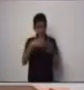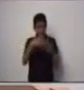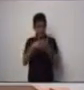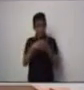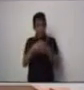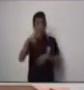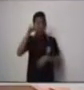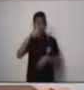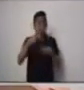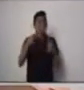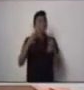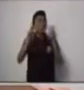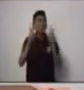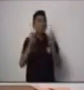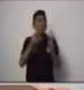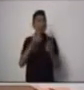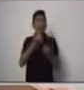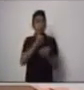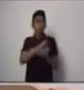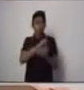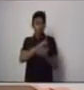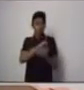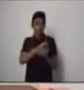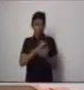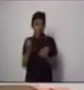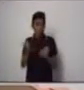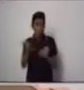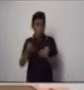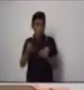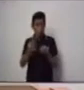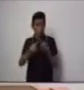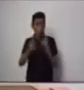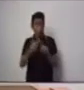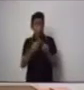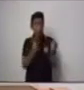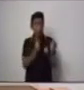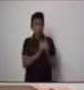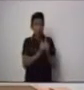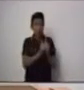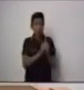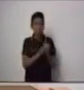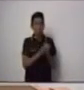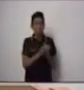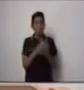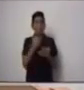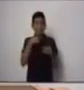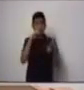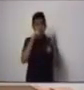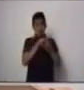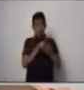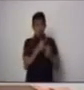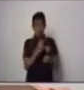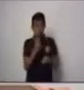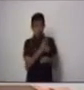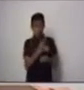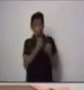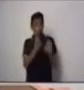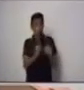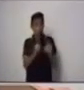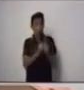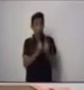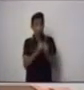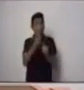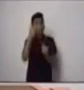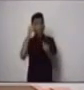traer a un amigo. Este amigo me va a ayudar a formar otras palabras. Y juntos las haremos